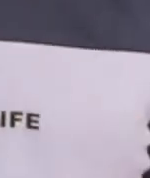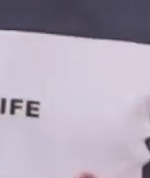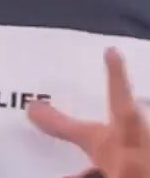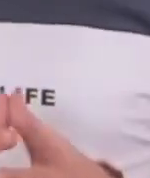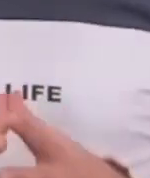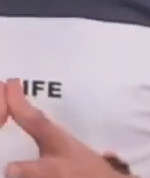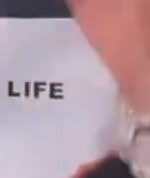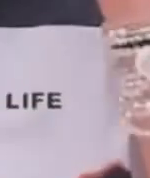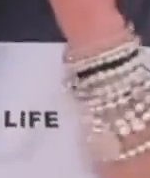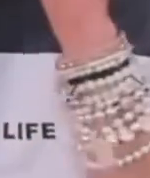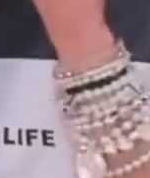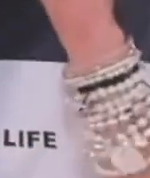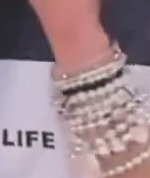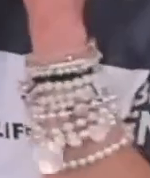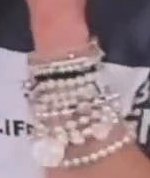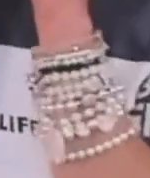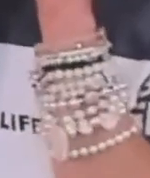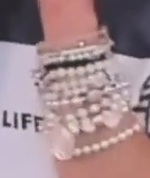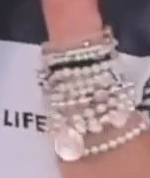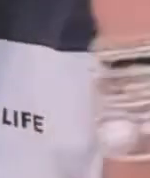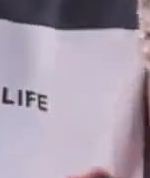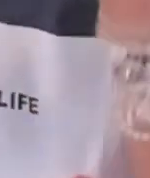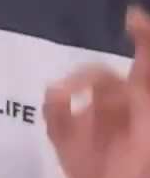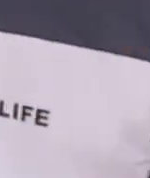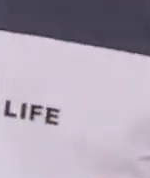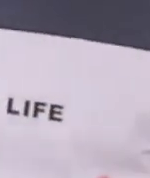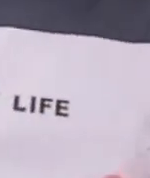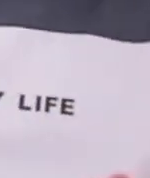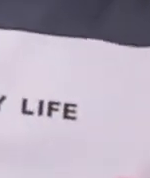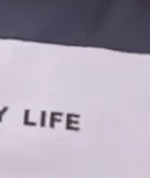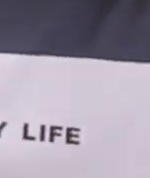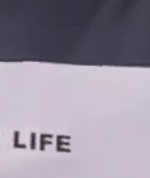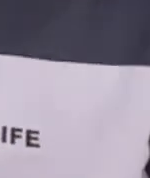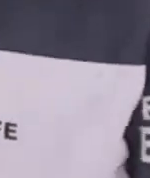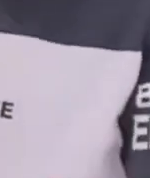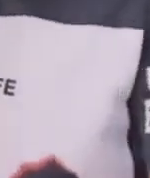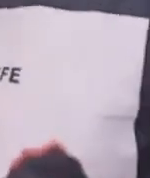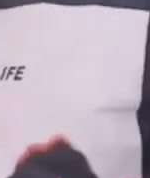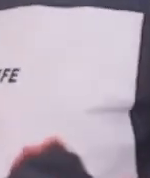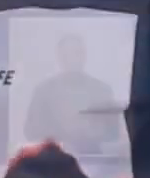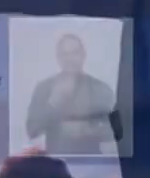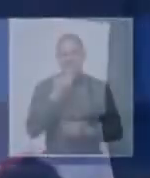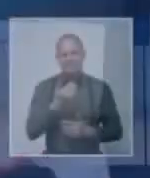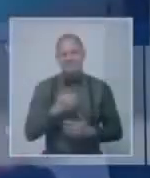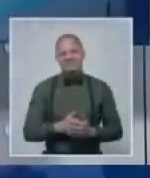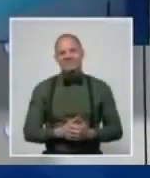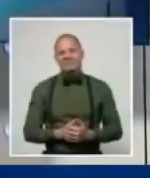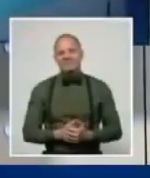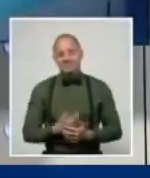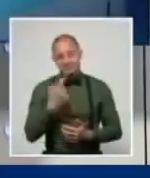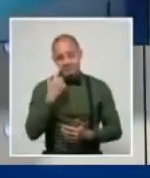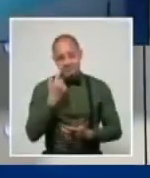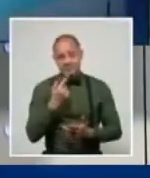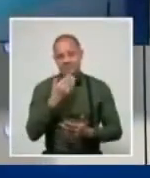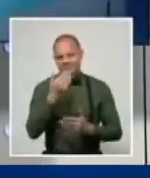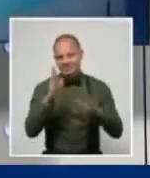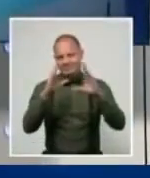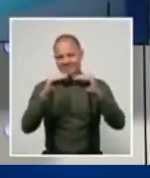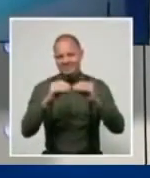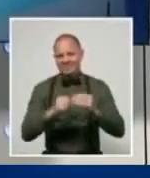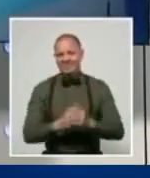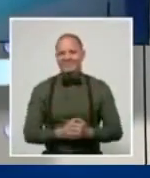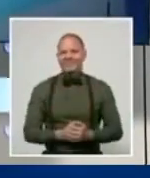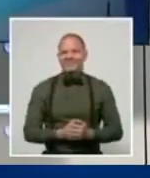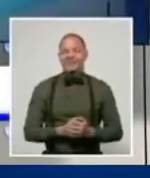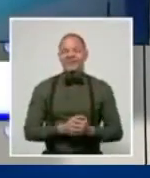economía cubana. ¿Usted está listo para escuchar esto? Por favor, preste atención. Buenas noches. No es primera vez